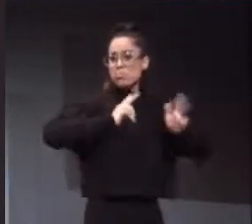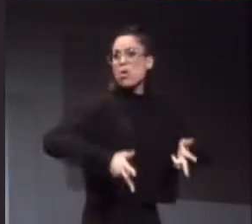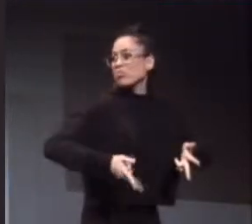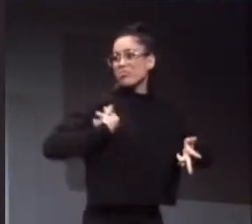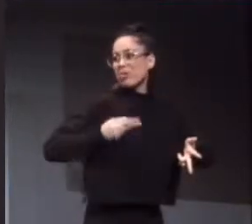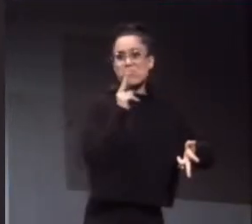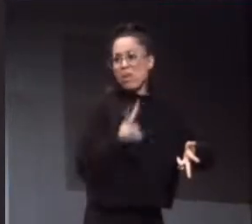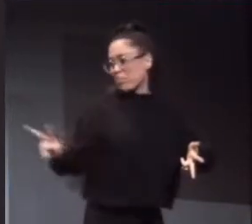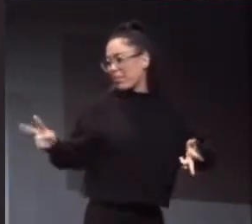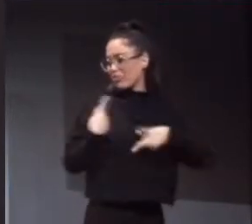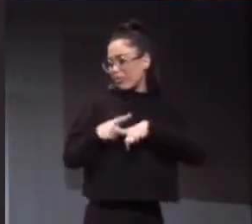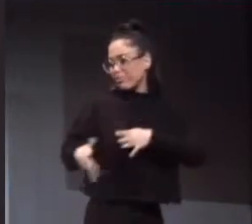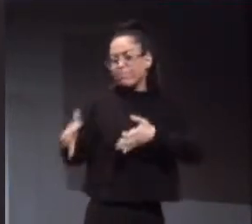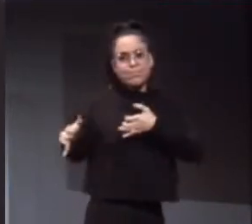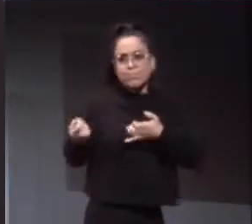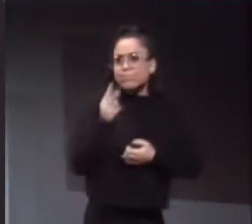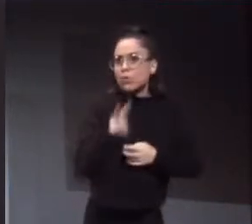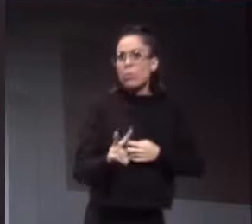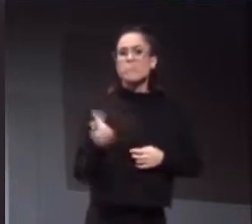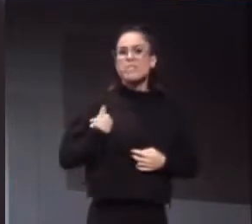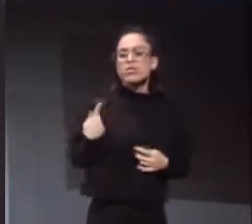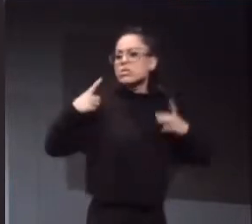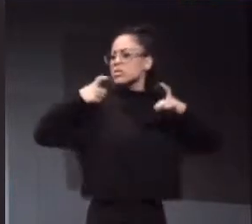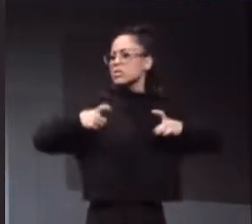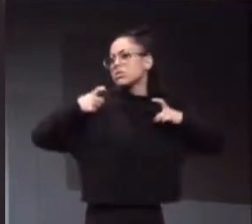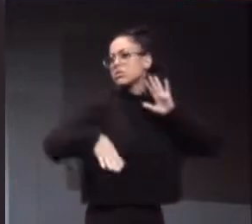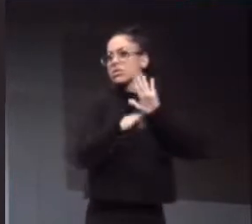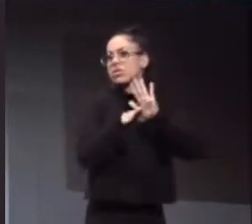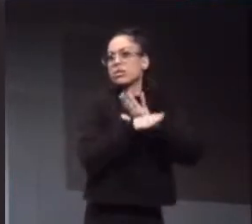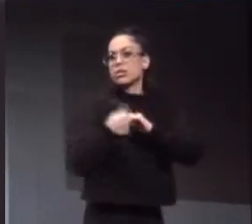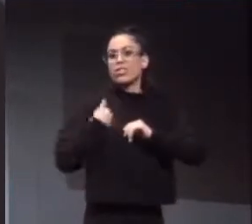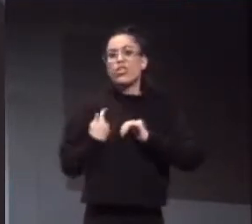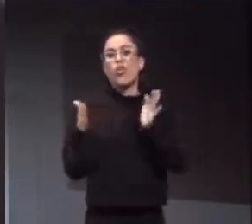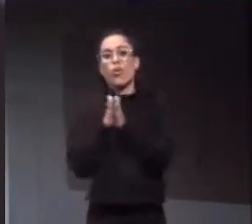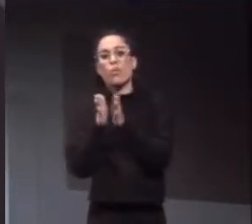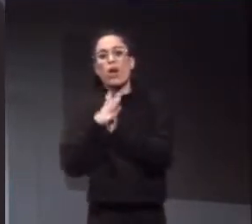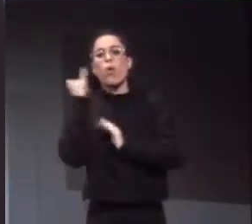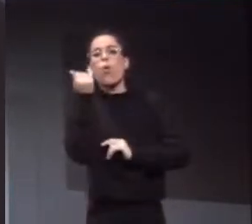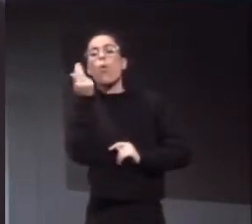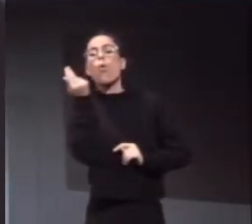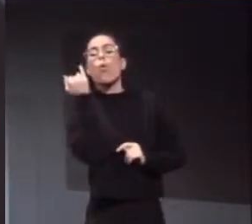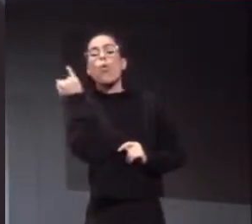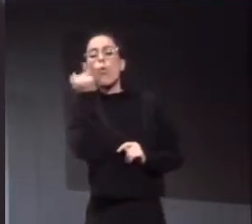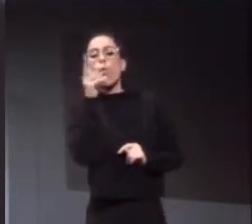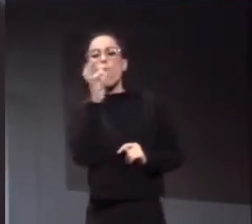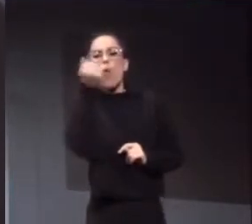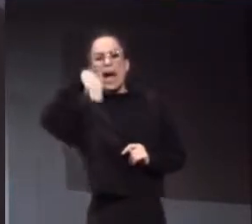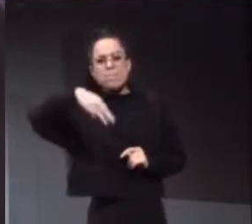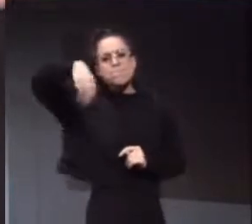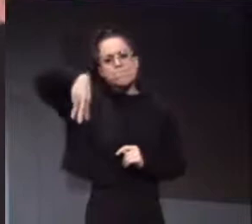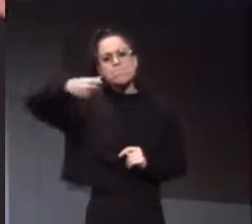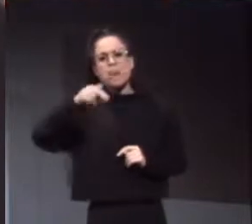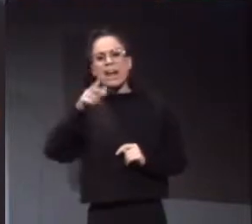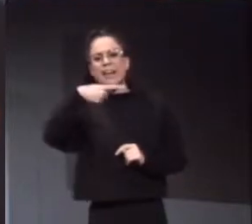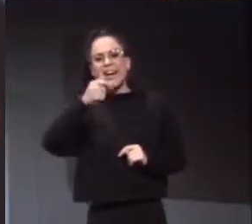y no cabe ninguna duda de que yo era compañero camarada de juan margalló en la organización revolucionaria de trabajar